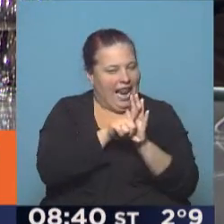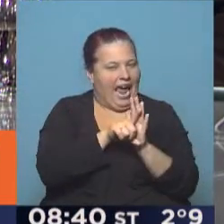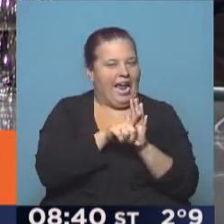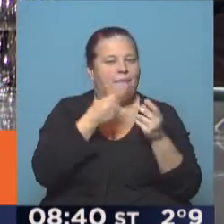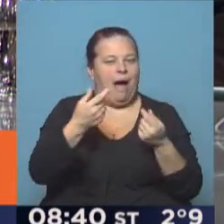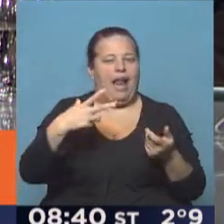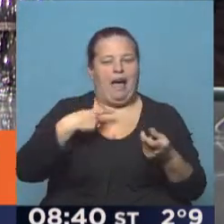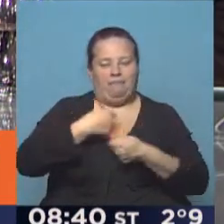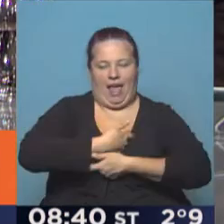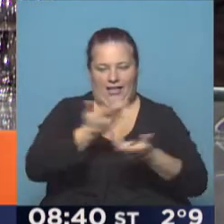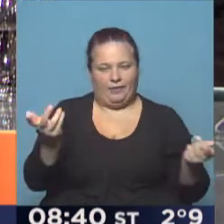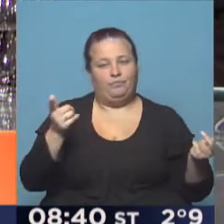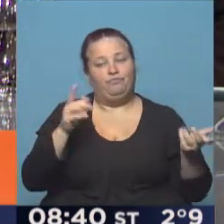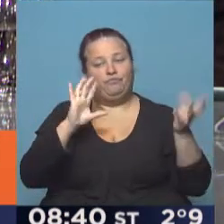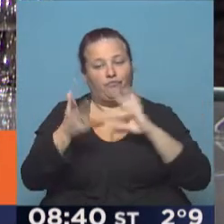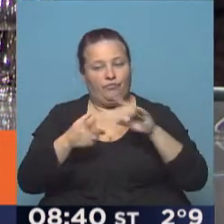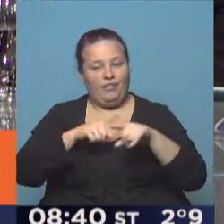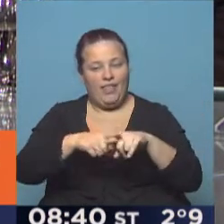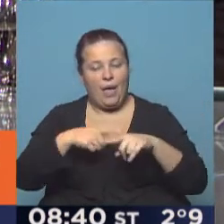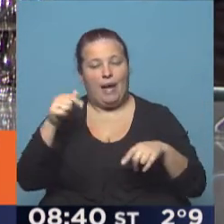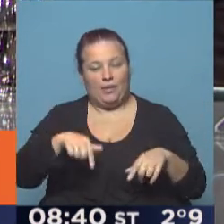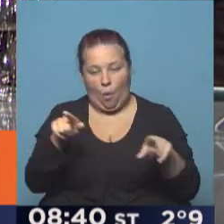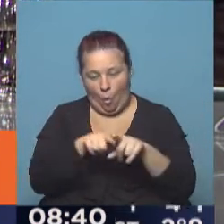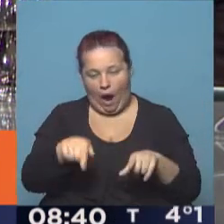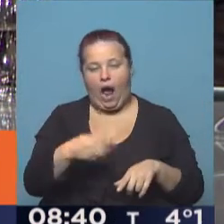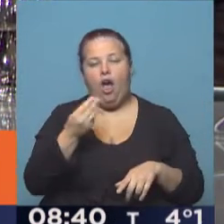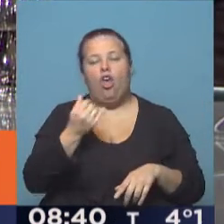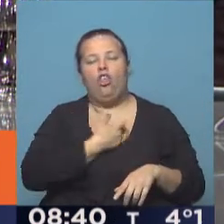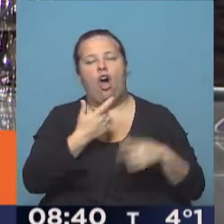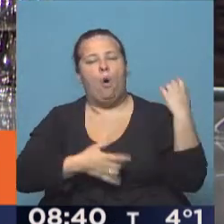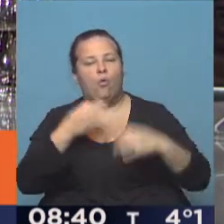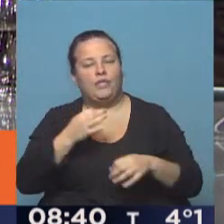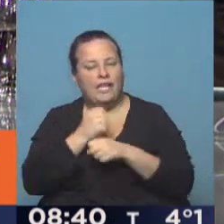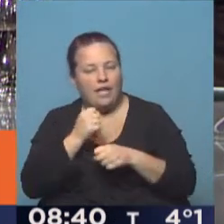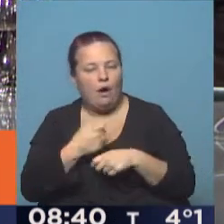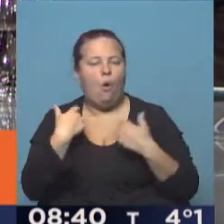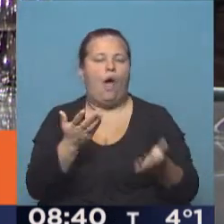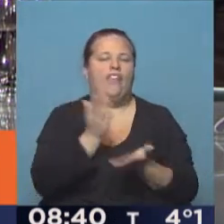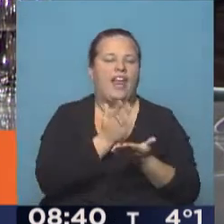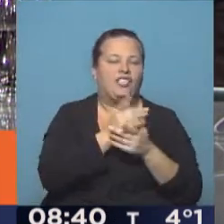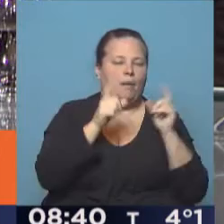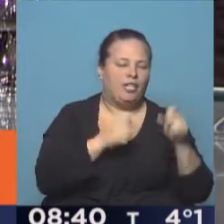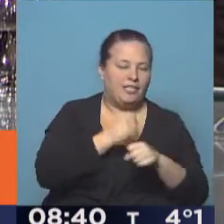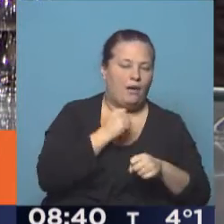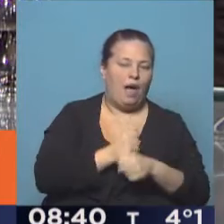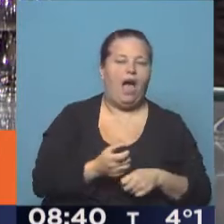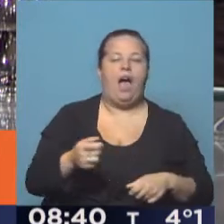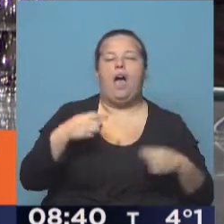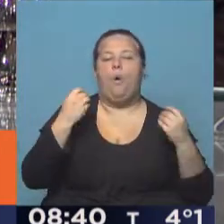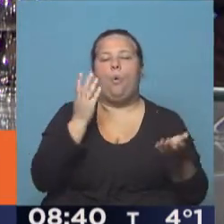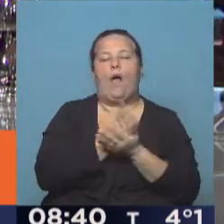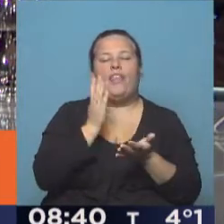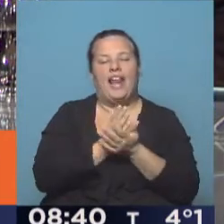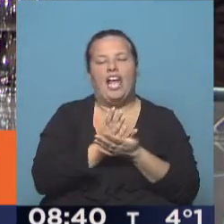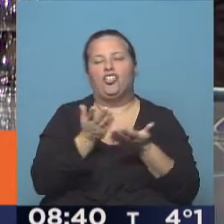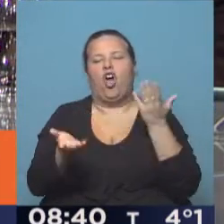distribución de la riqueza. Bueno, un poco es una discusión bastante actual, esto de qué lugar tiene la justicia laboral, qué derechos tienen los trabajadores y qué derechos tienen